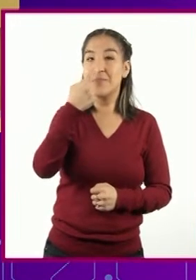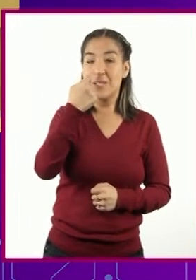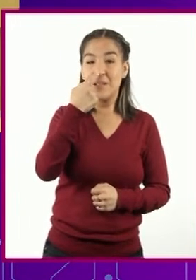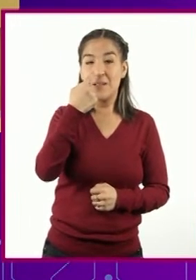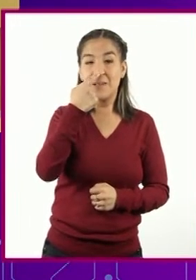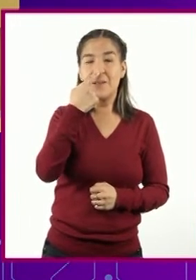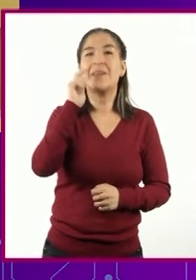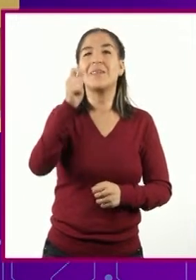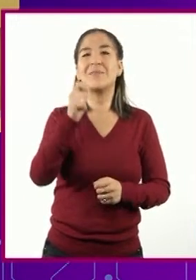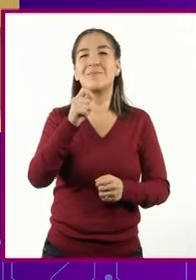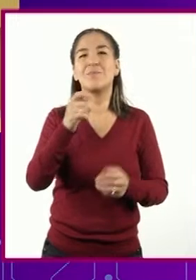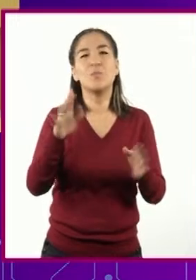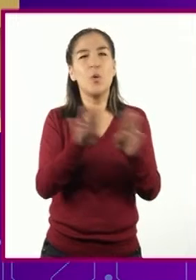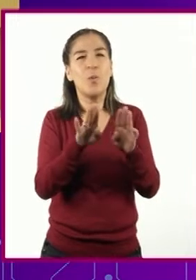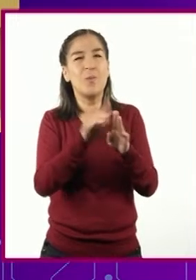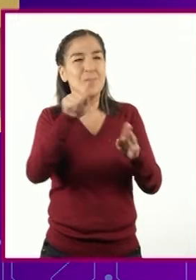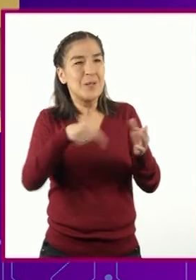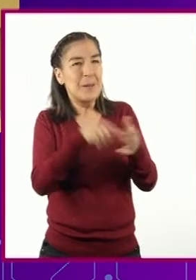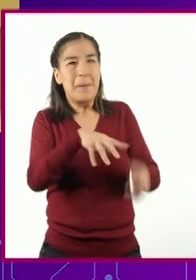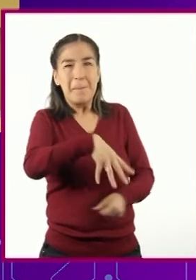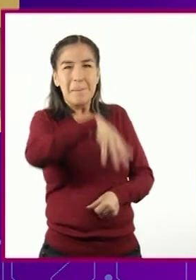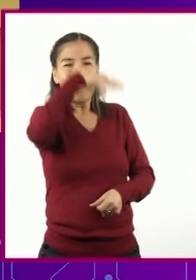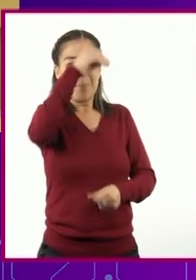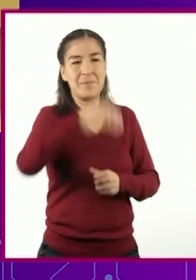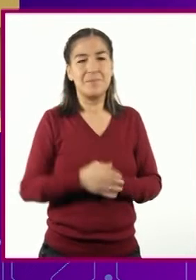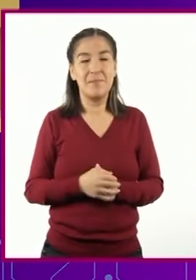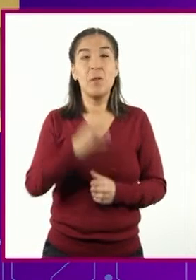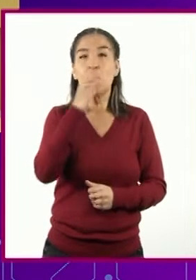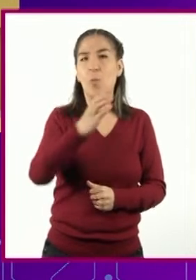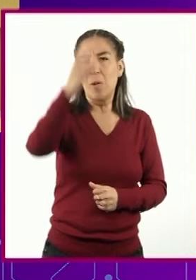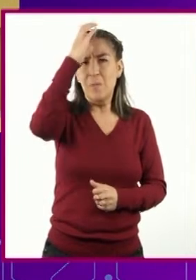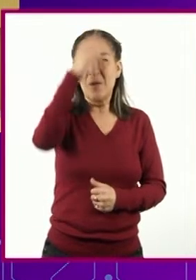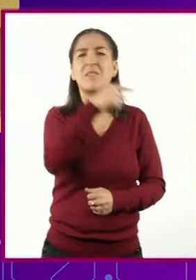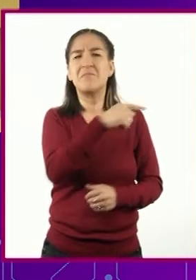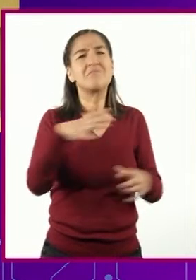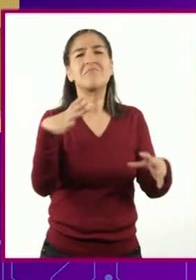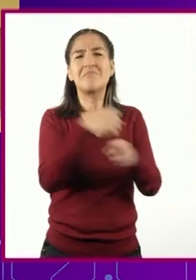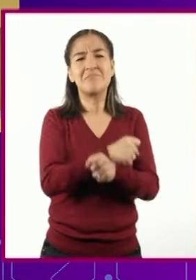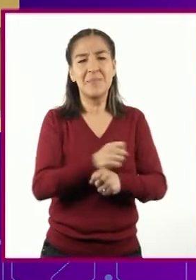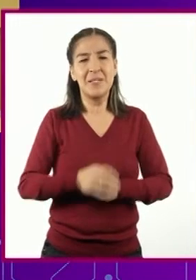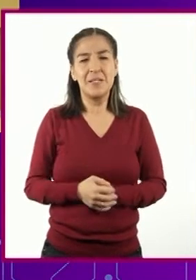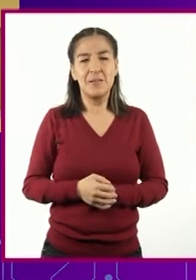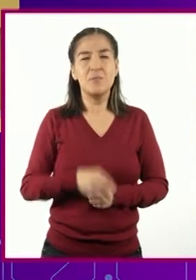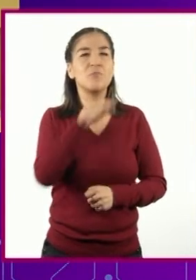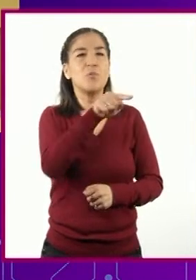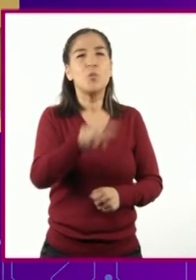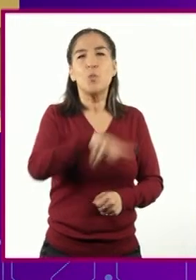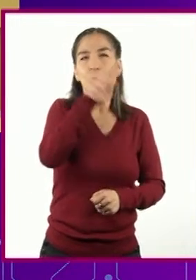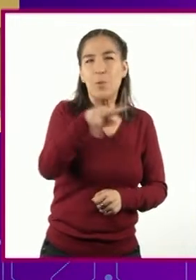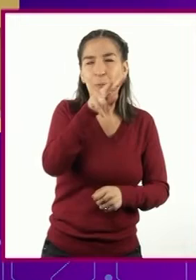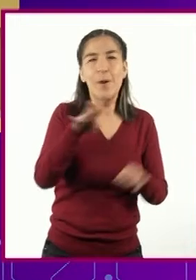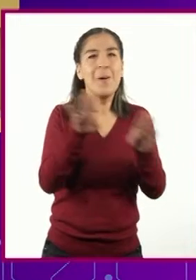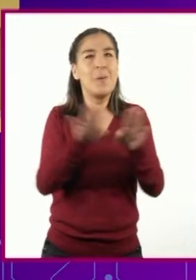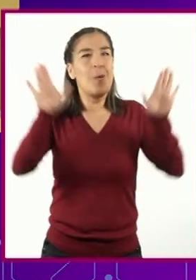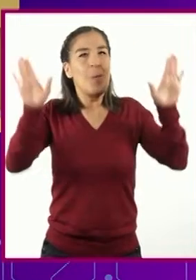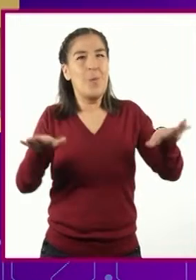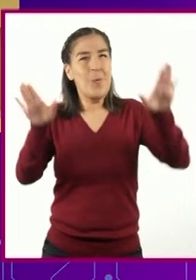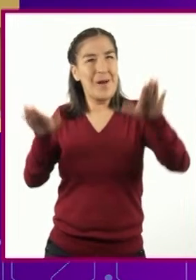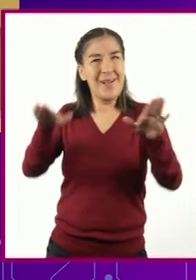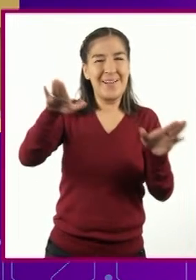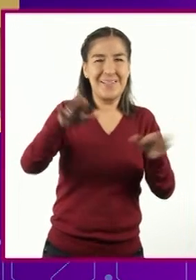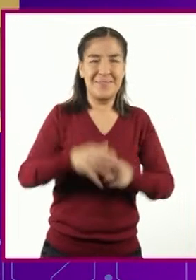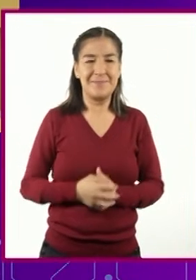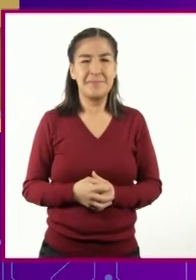o punta de los guajes. O Coahuila, cuyo significado es víbora que vuela.